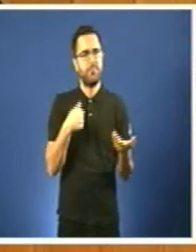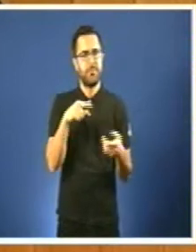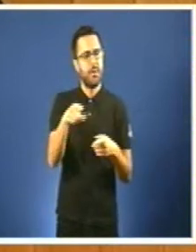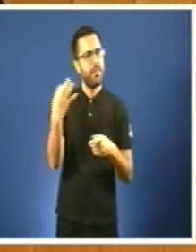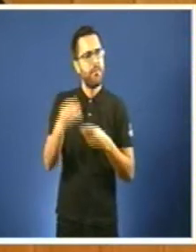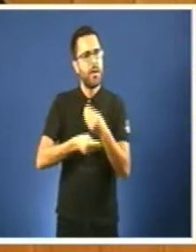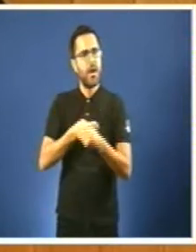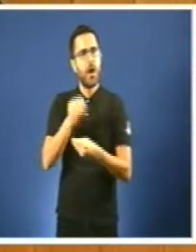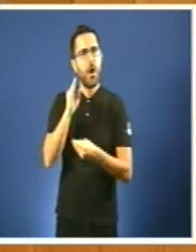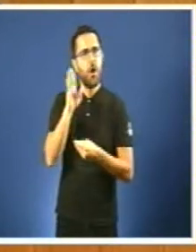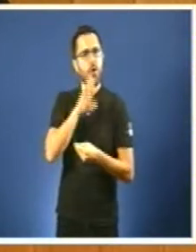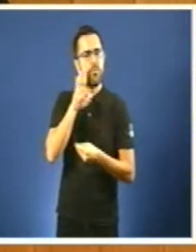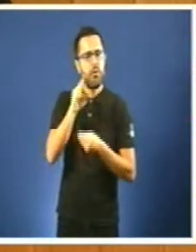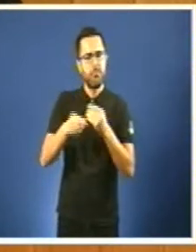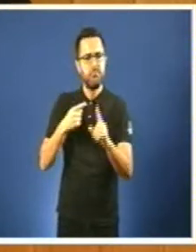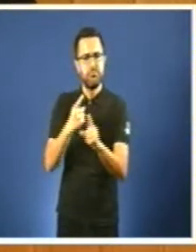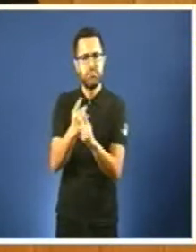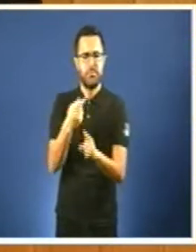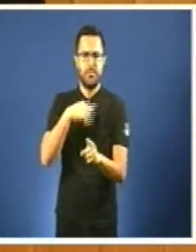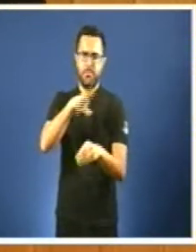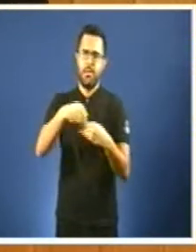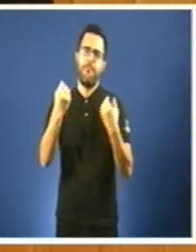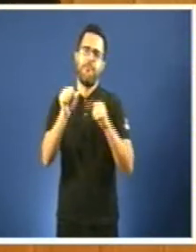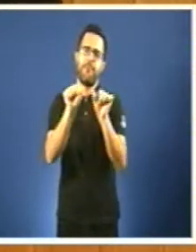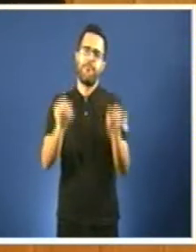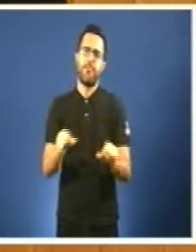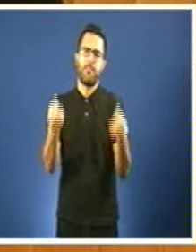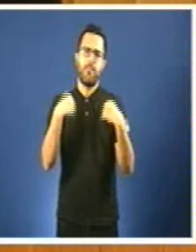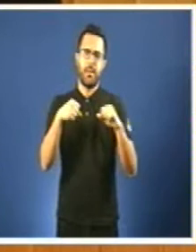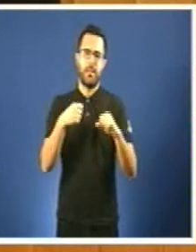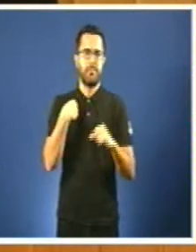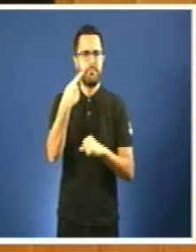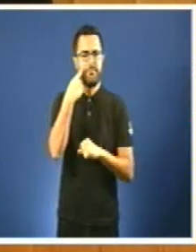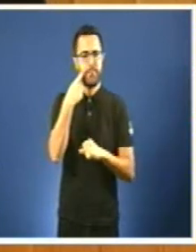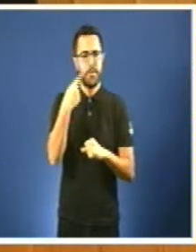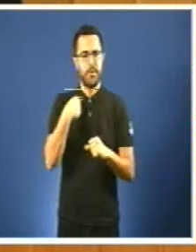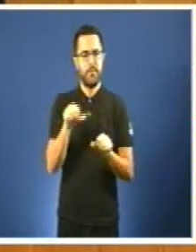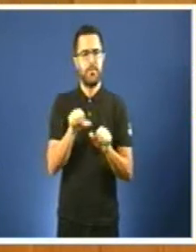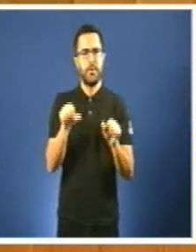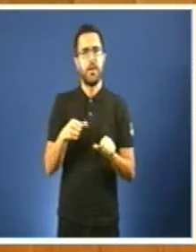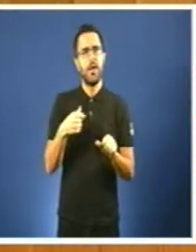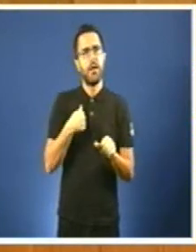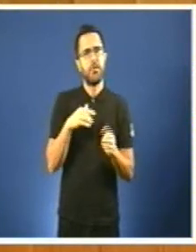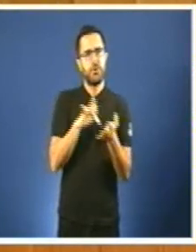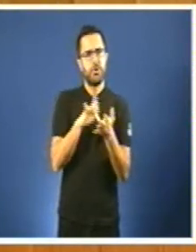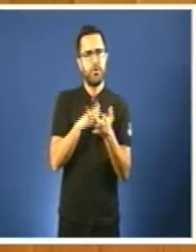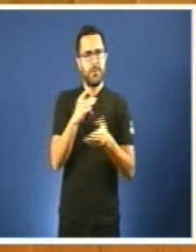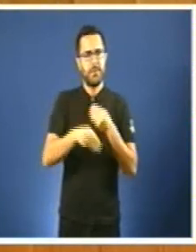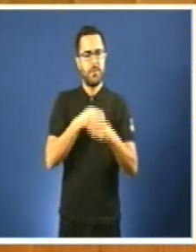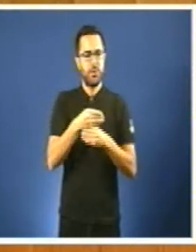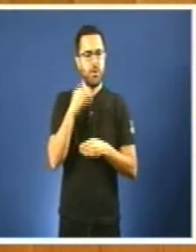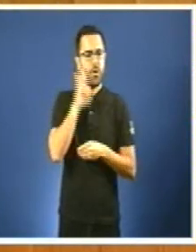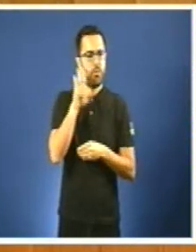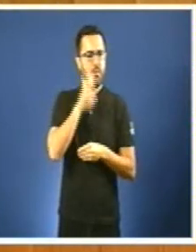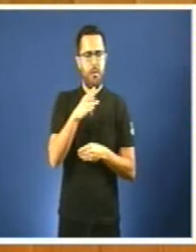práctica. E vostede non o fai. Mire, os fenómenos de corrupción que estamos sofrindo teñen causas que van